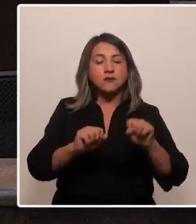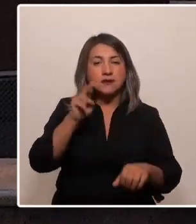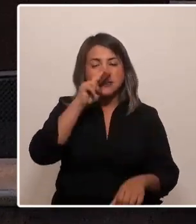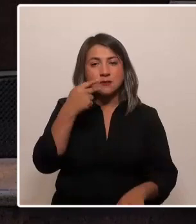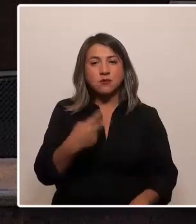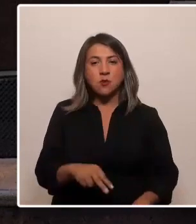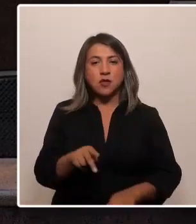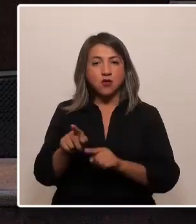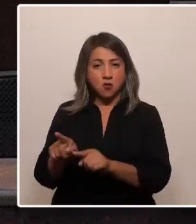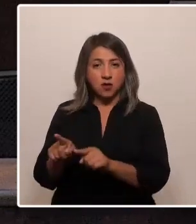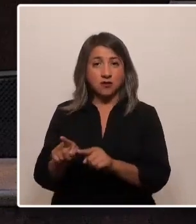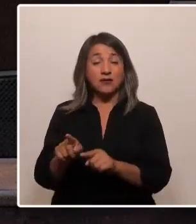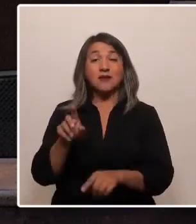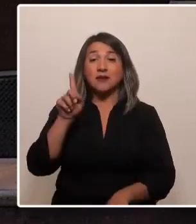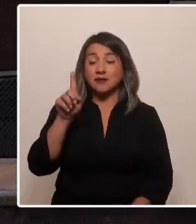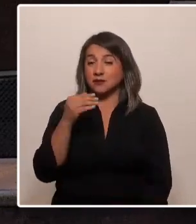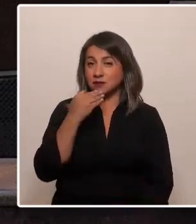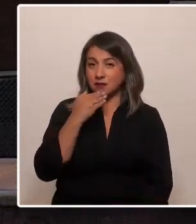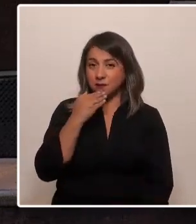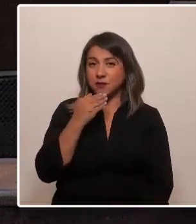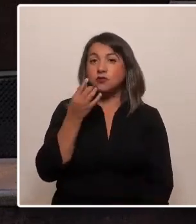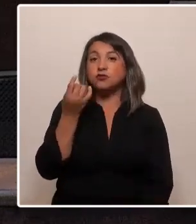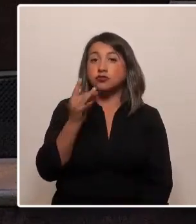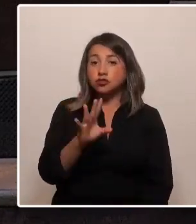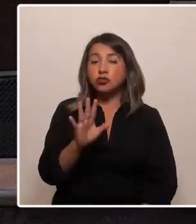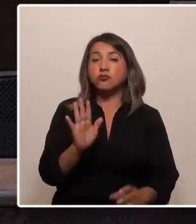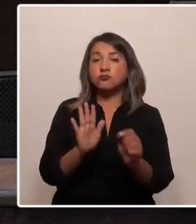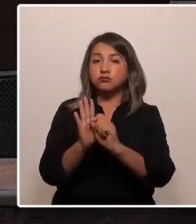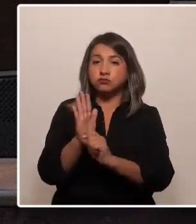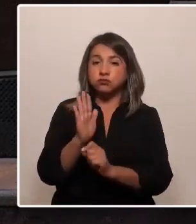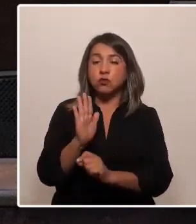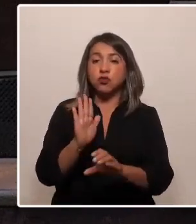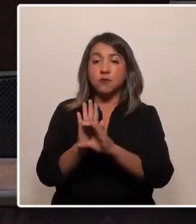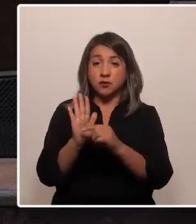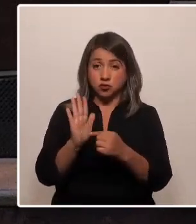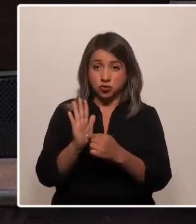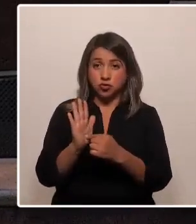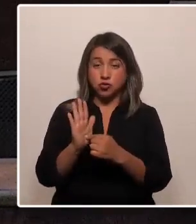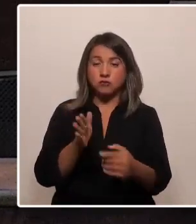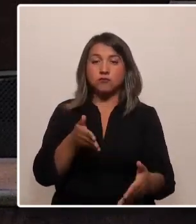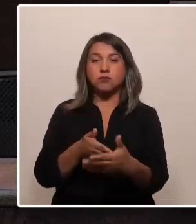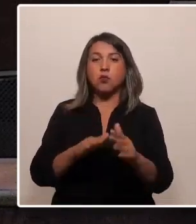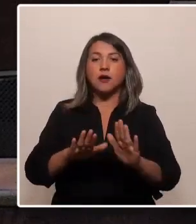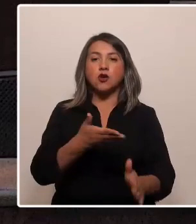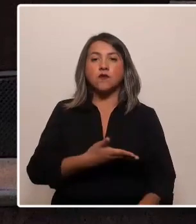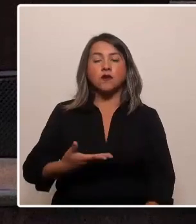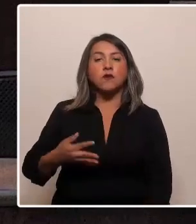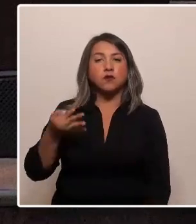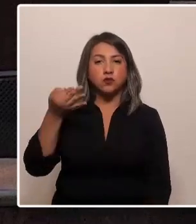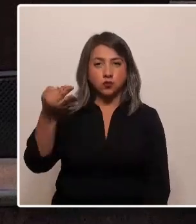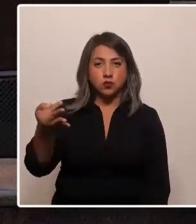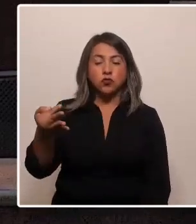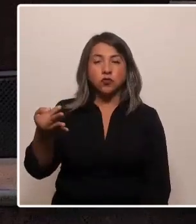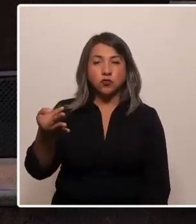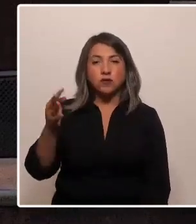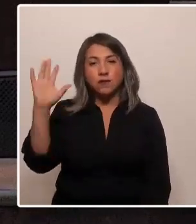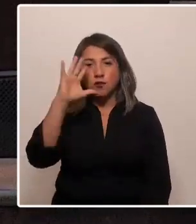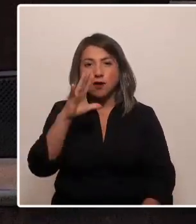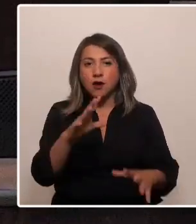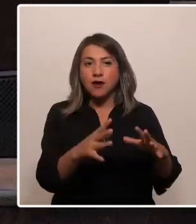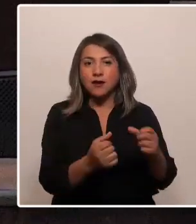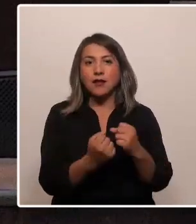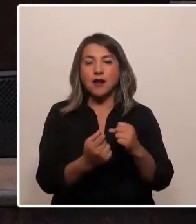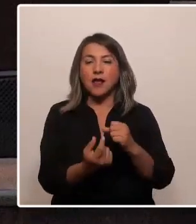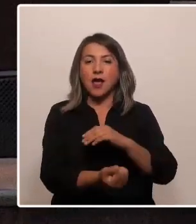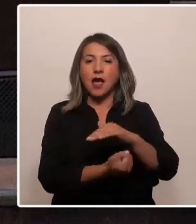este. De hecho, solo lo que quede escrito en el proyecto de constitución frenará a cualquier gobierno futuro que busque apropiarse de los